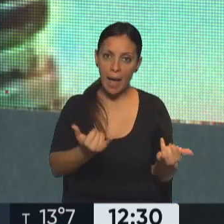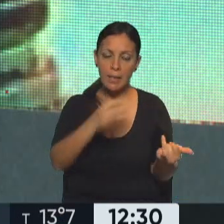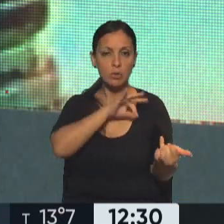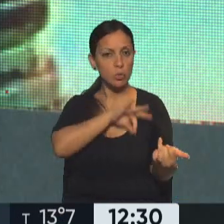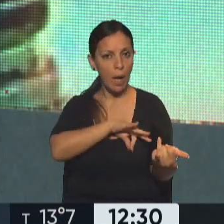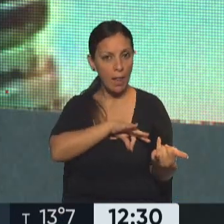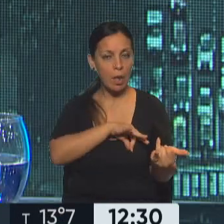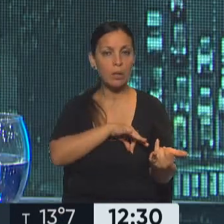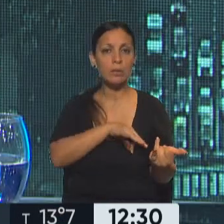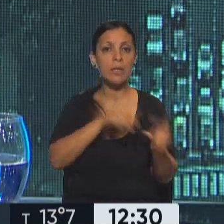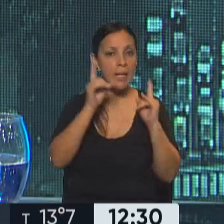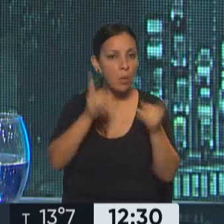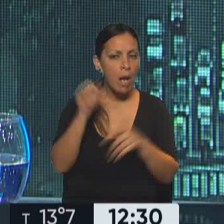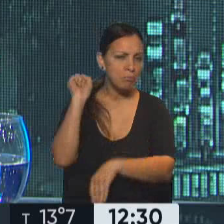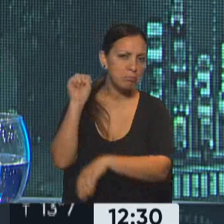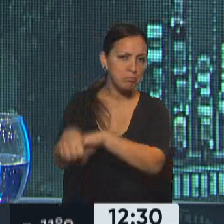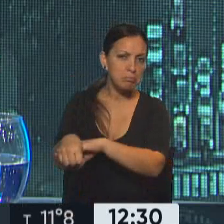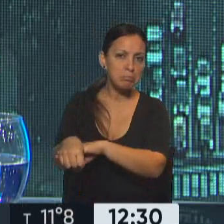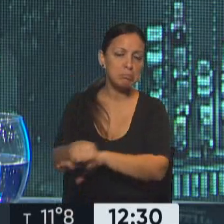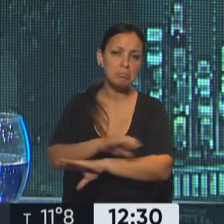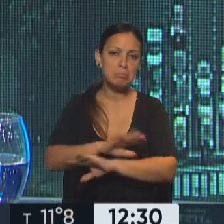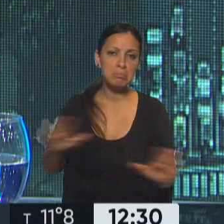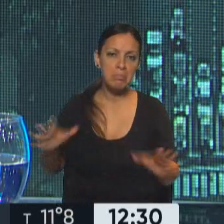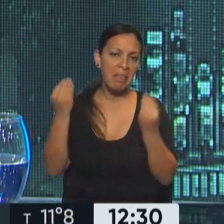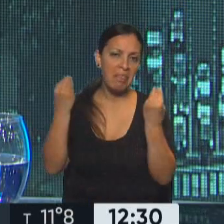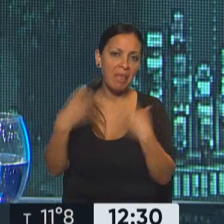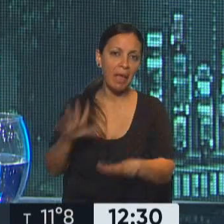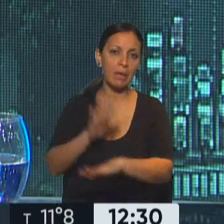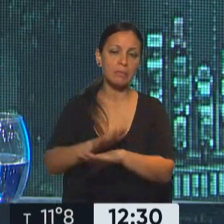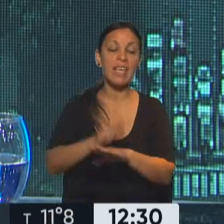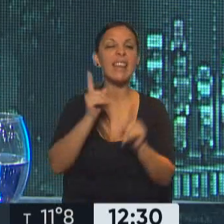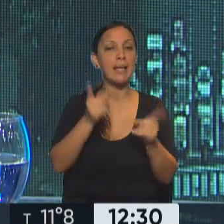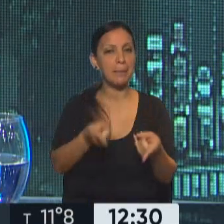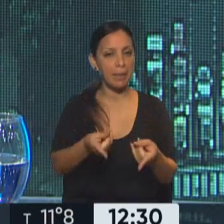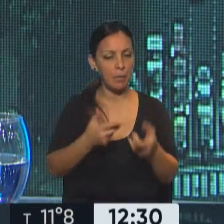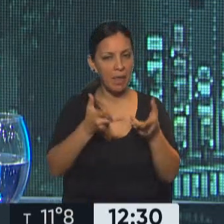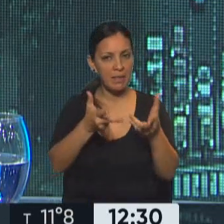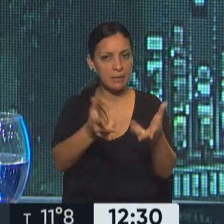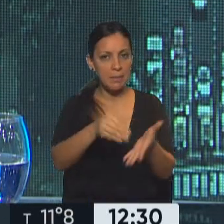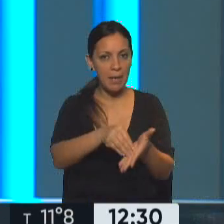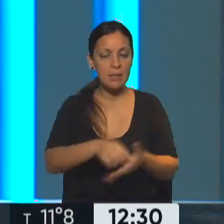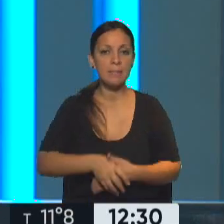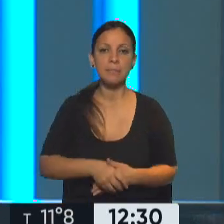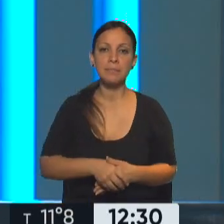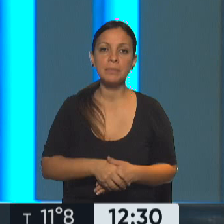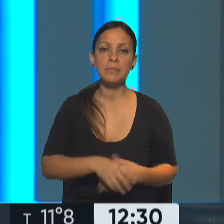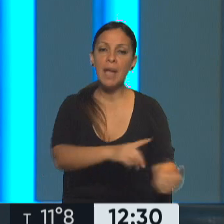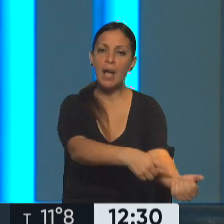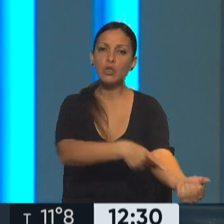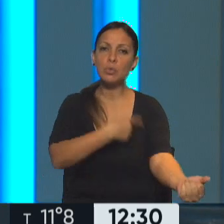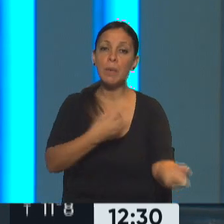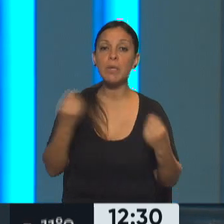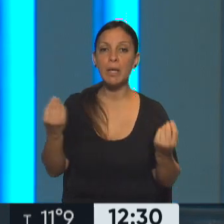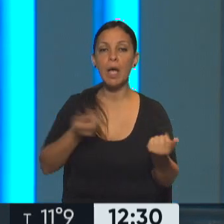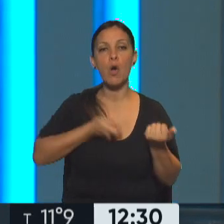solvencia y que abandonan absolutamente su responsabilidad. Y quiero decir más, nos hemos acostumbrado a la